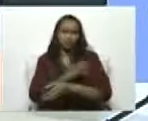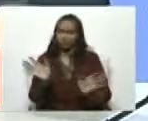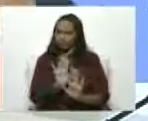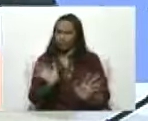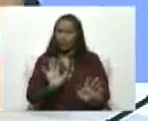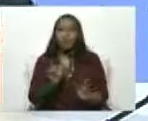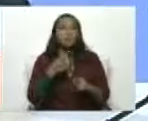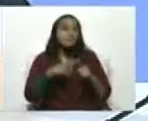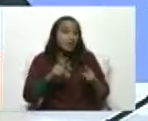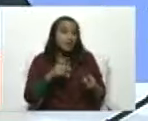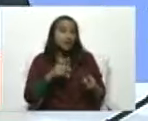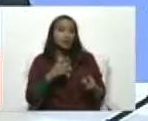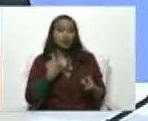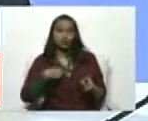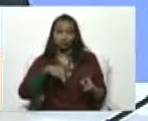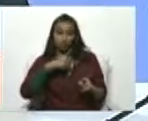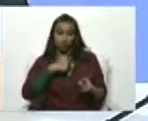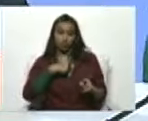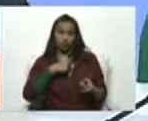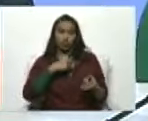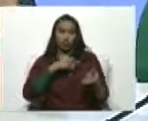sectores donde solo entramos nosotros.